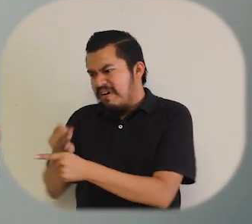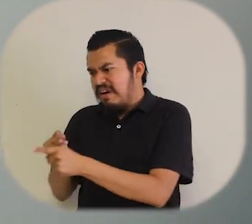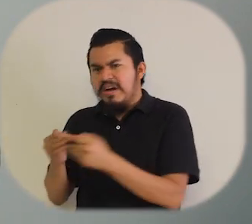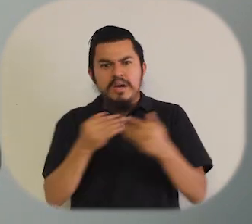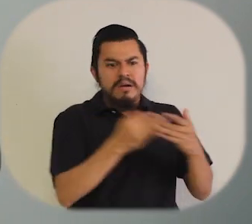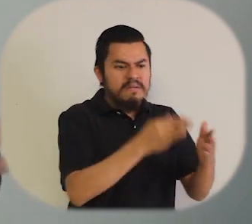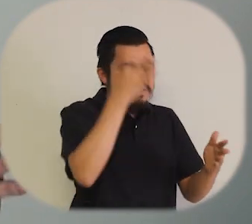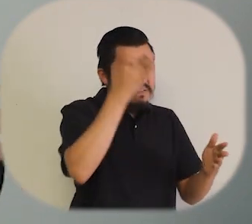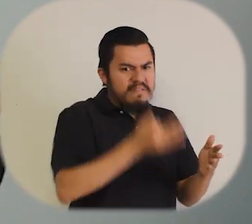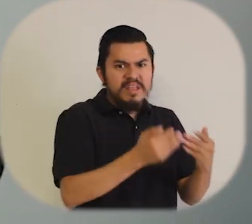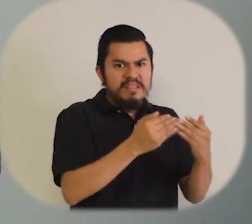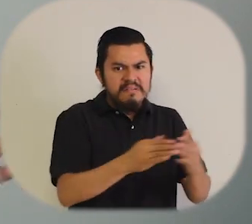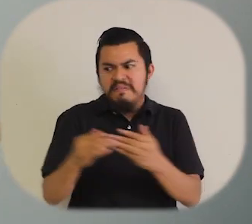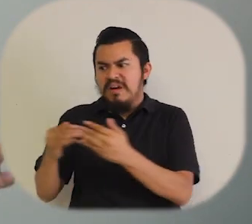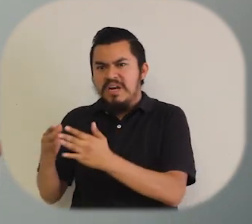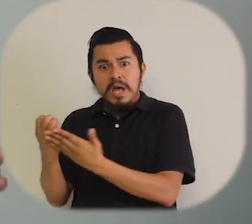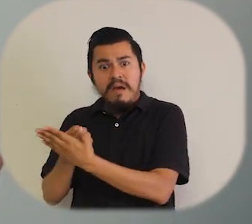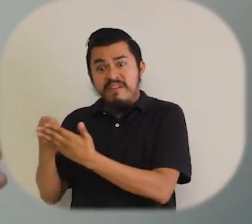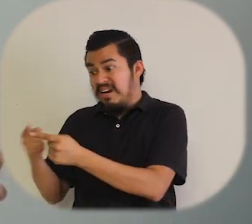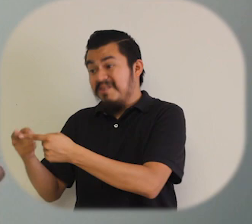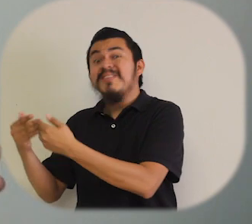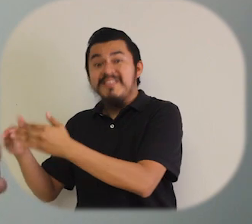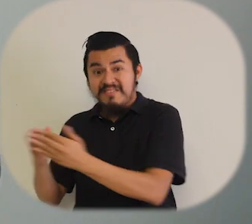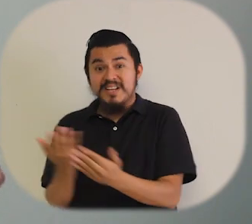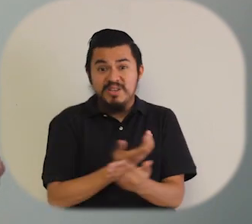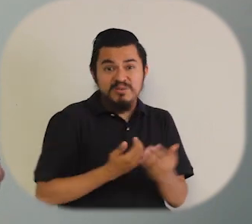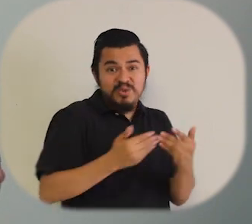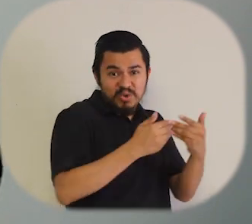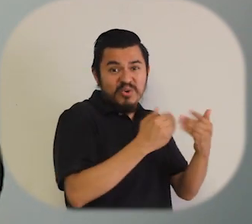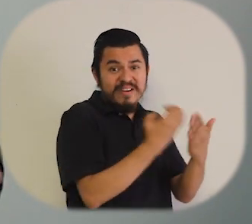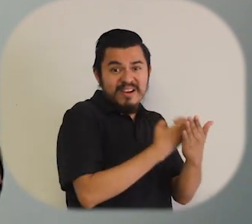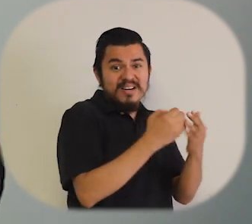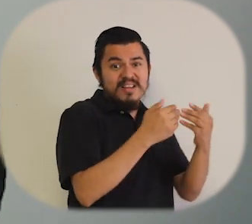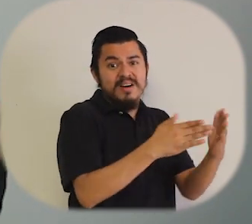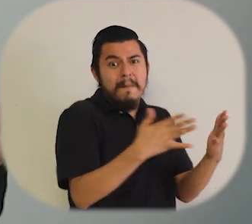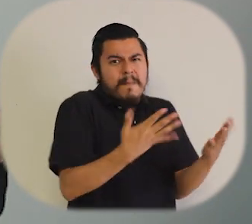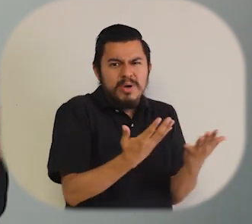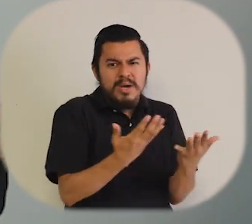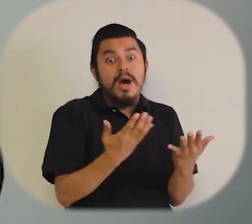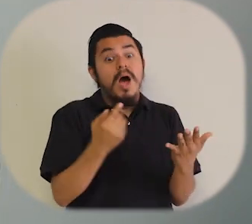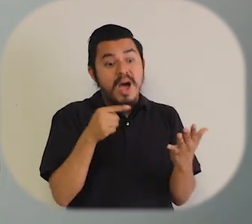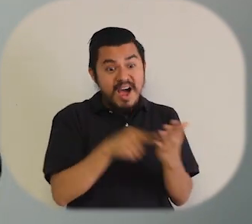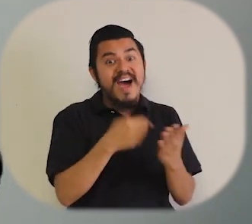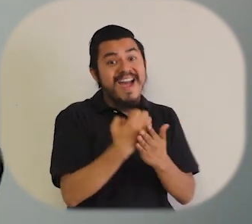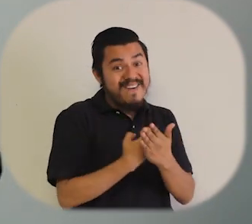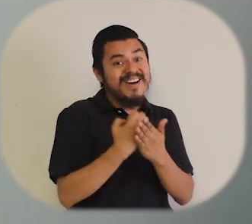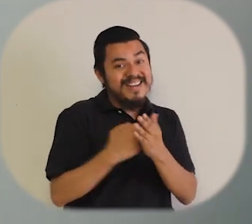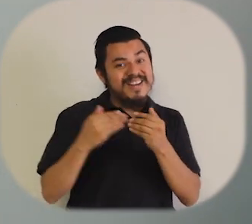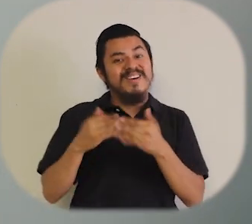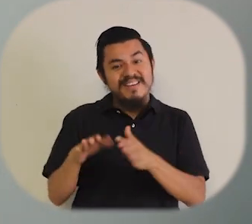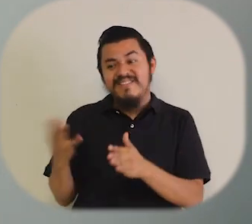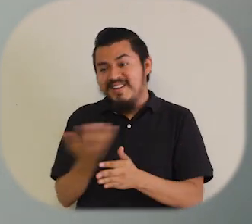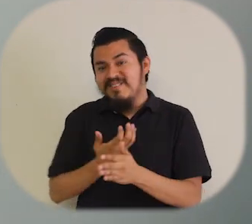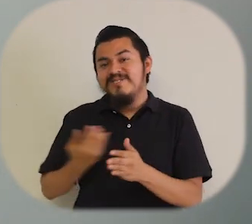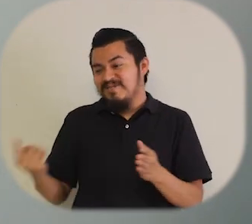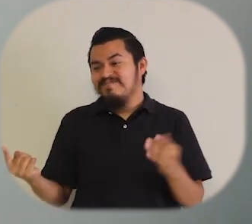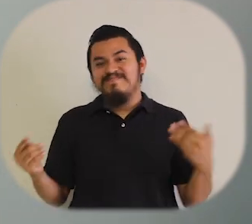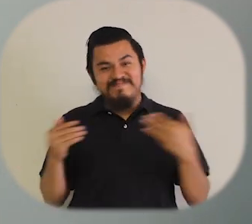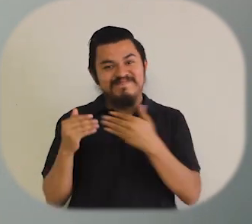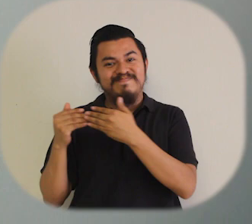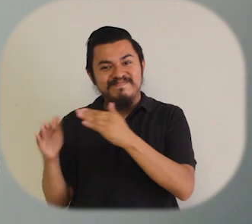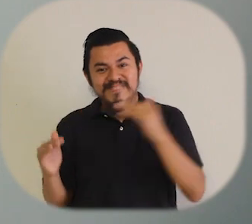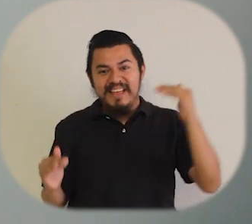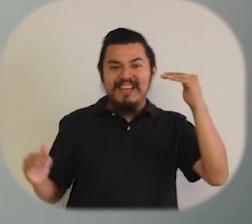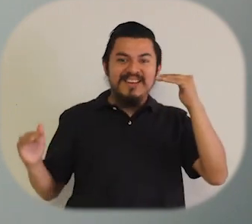evangelio que ellos tenían es diferente de que hoy nosotros tenemos. Por eso es que todo es diferente. Y realmente esta diferencia no puede ser reducida con